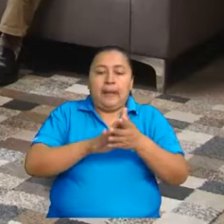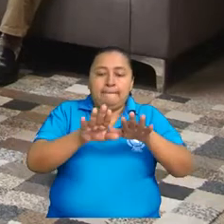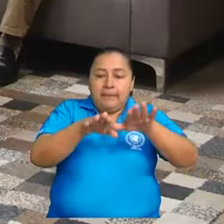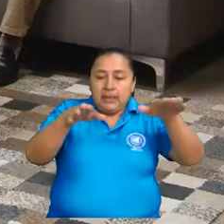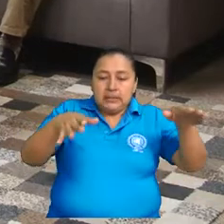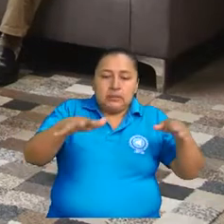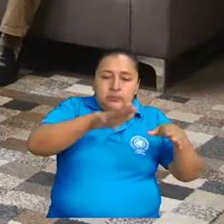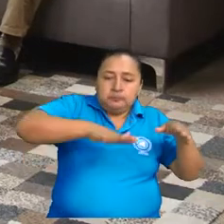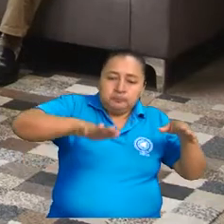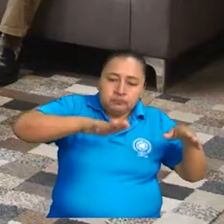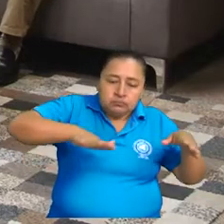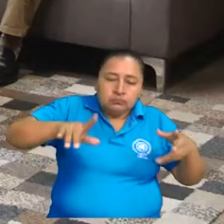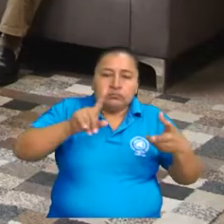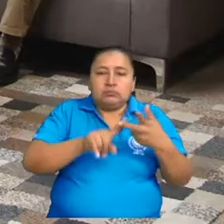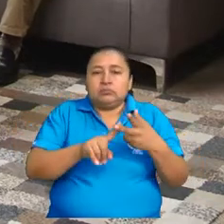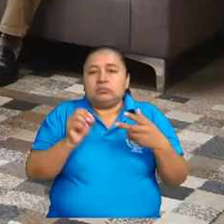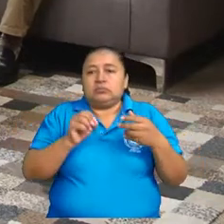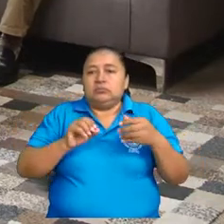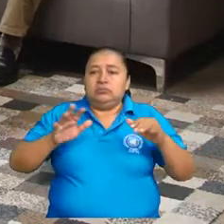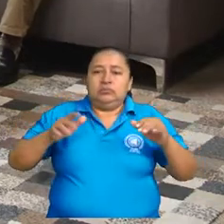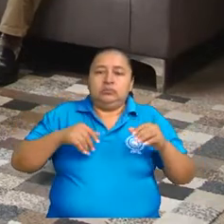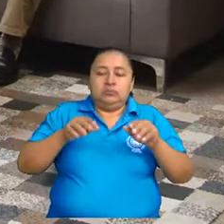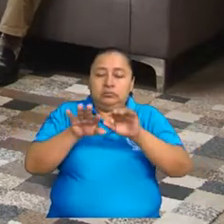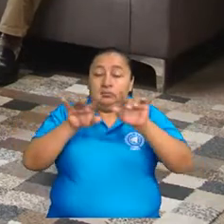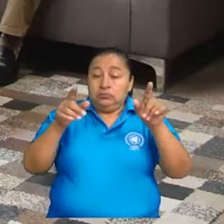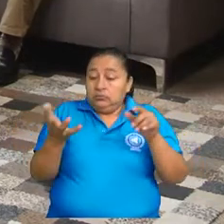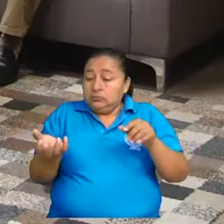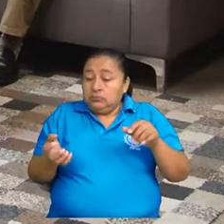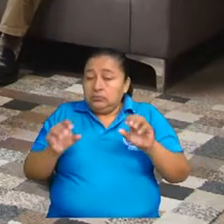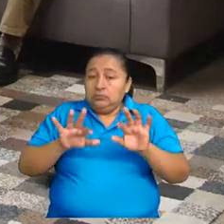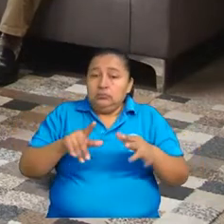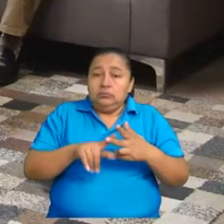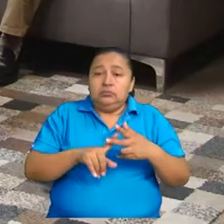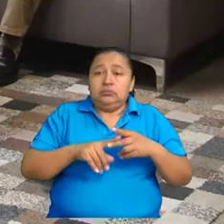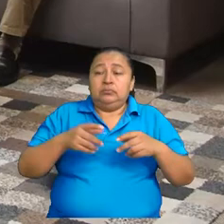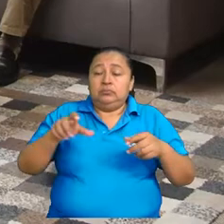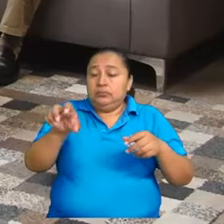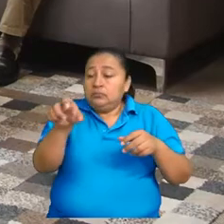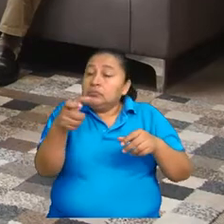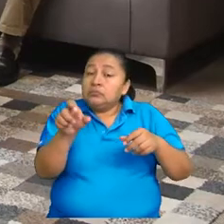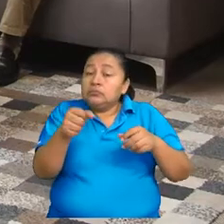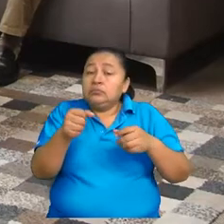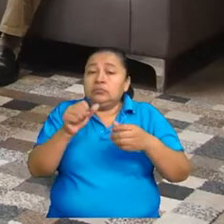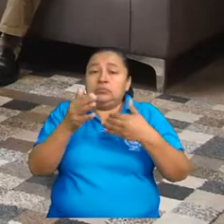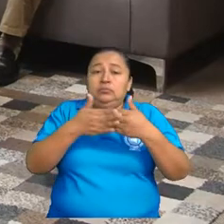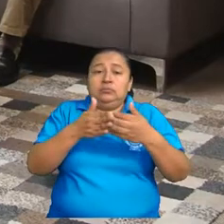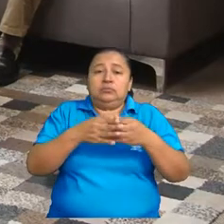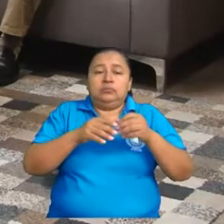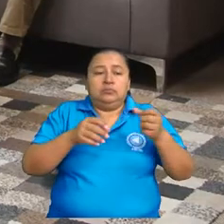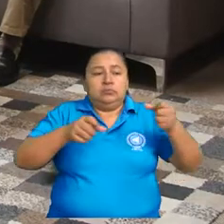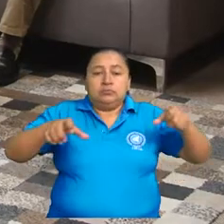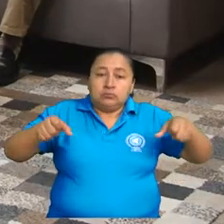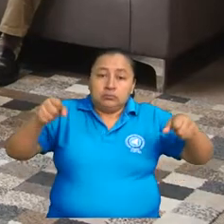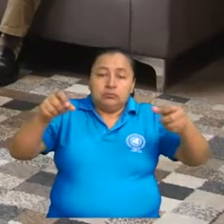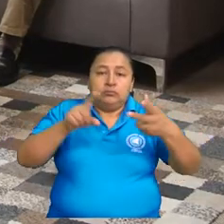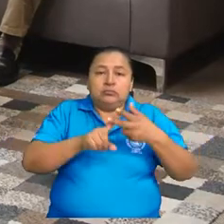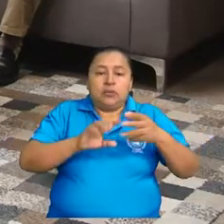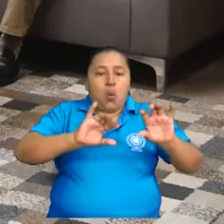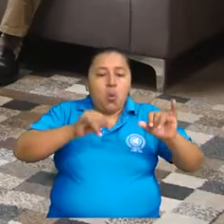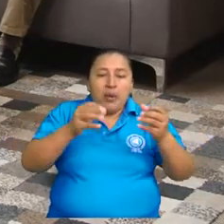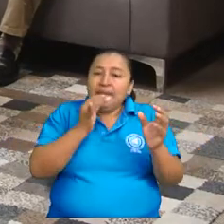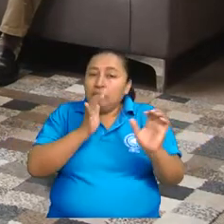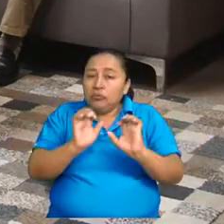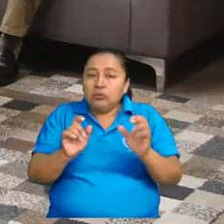mesa, de los escritorios, los pomos de las puertas, los barandales, los